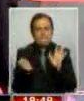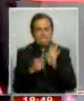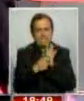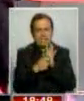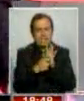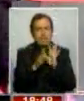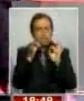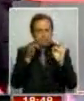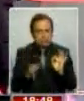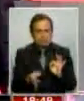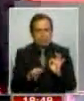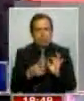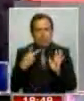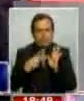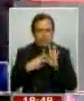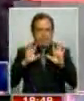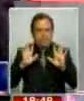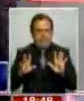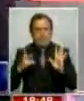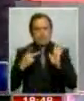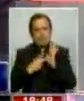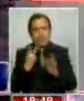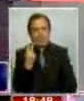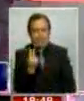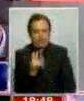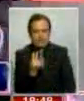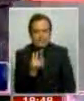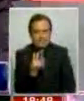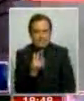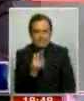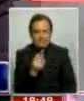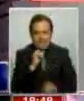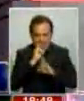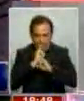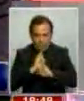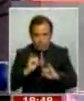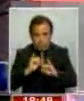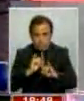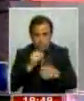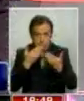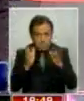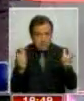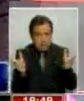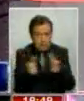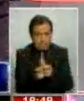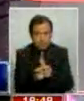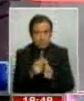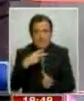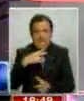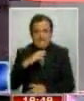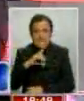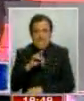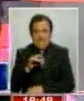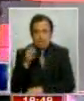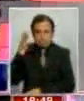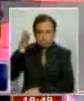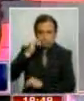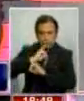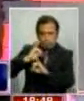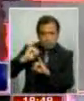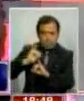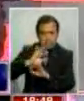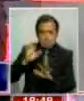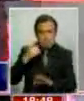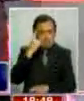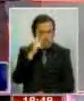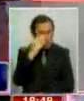es consistente, digamos, al 2010, al 2012, y si somos requeridos por la Comisión de Hacienda, digamos, a entregar más información, desde el primer día me lo